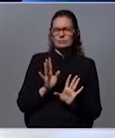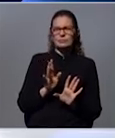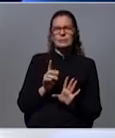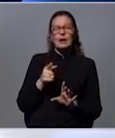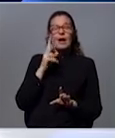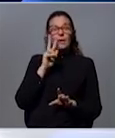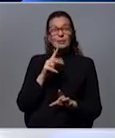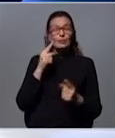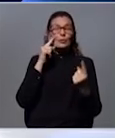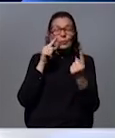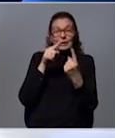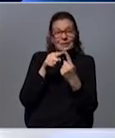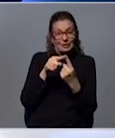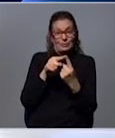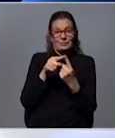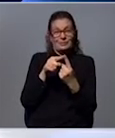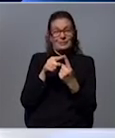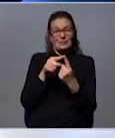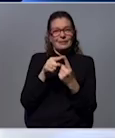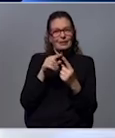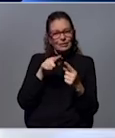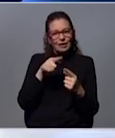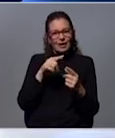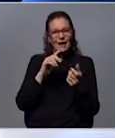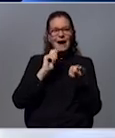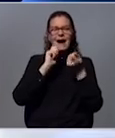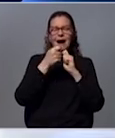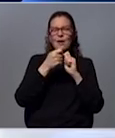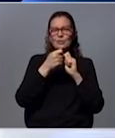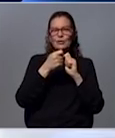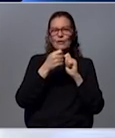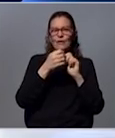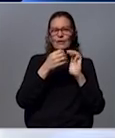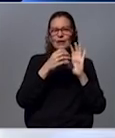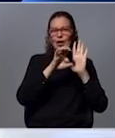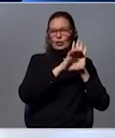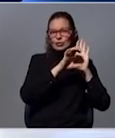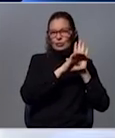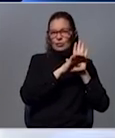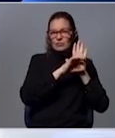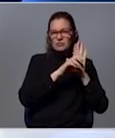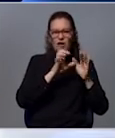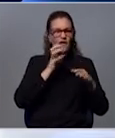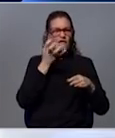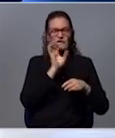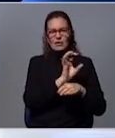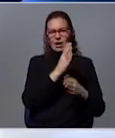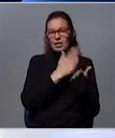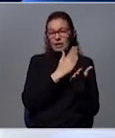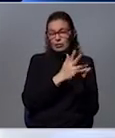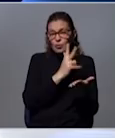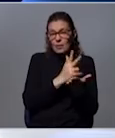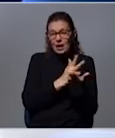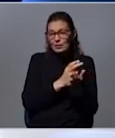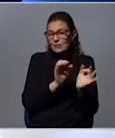son objetivos si son objetivos esta reforma ningún derecho humano esta reforma no viola